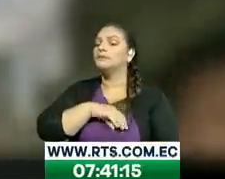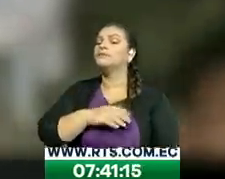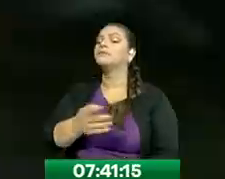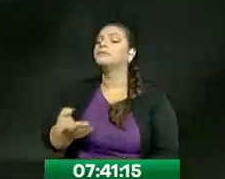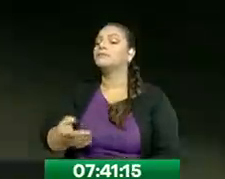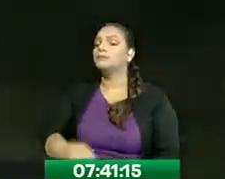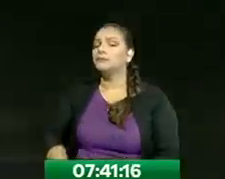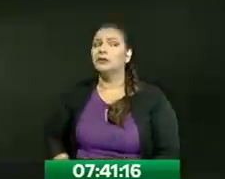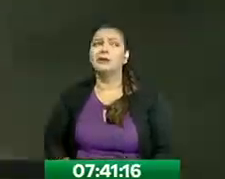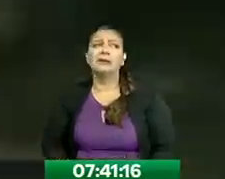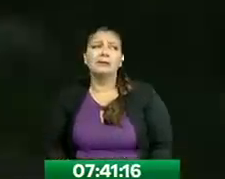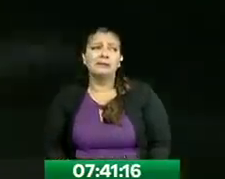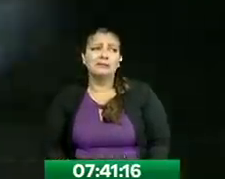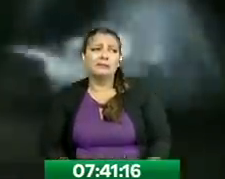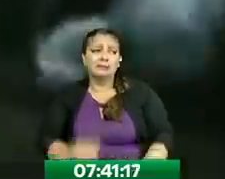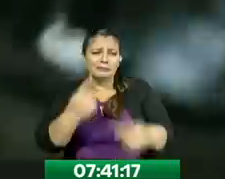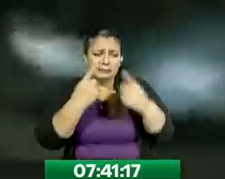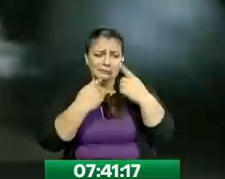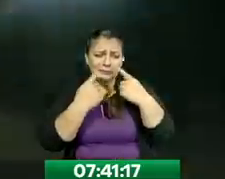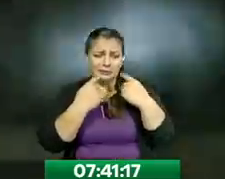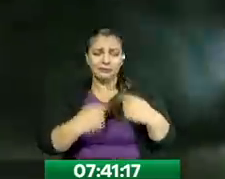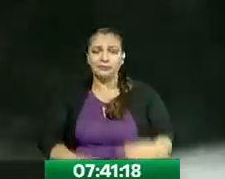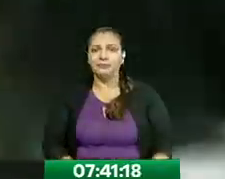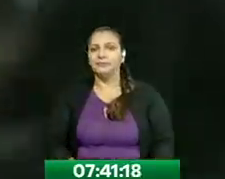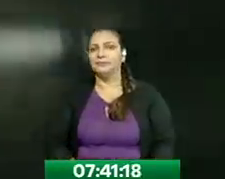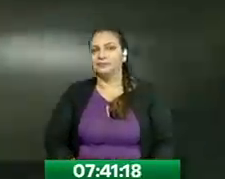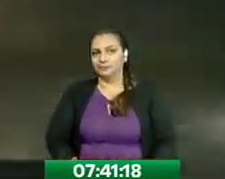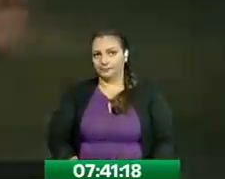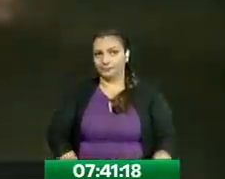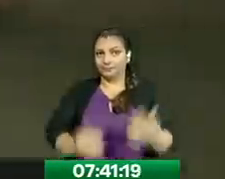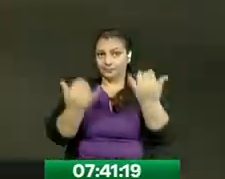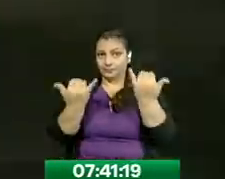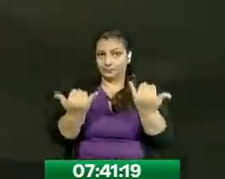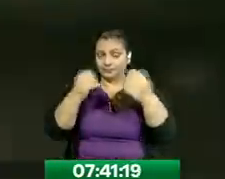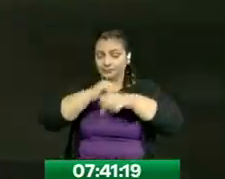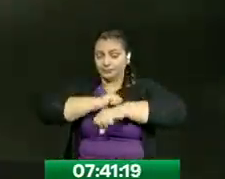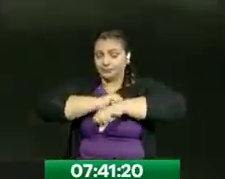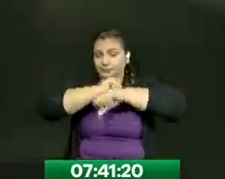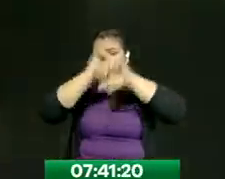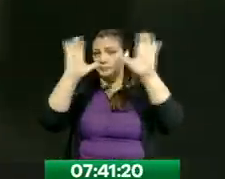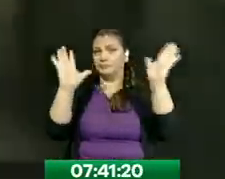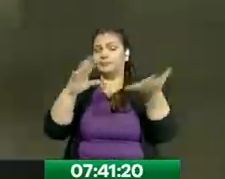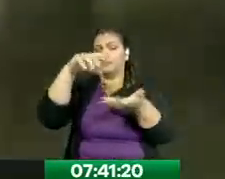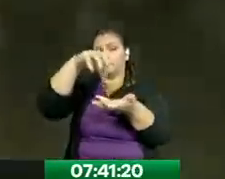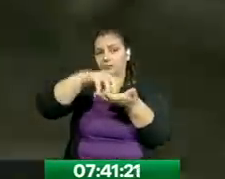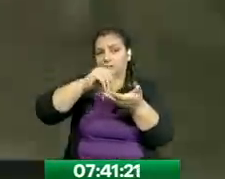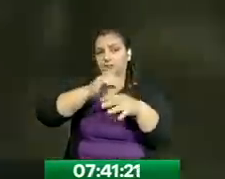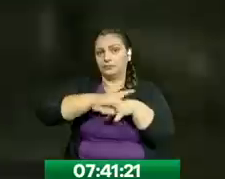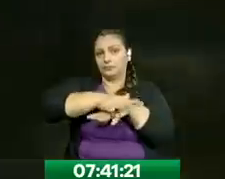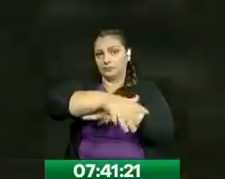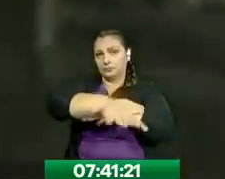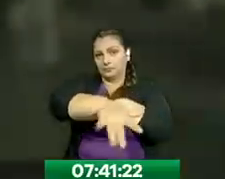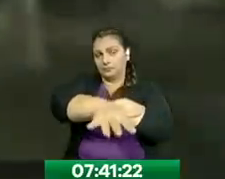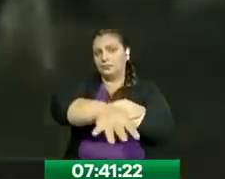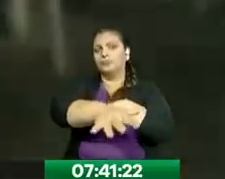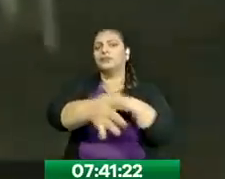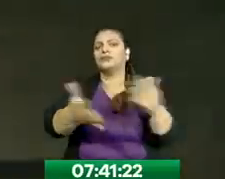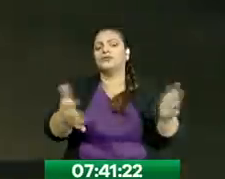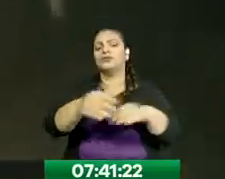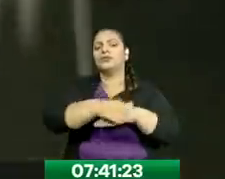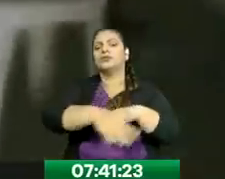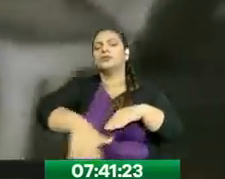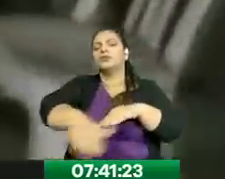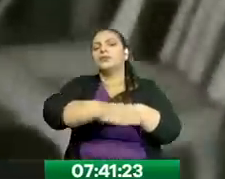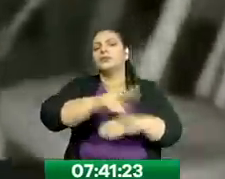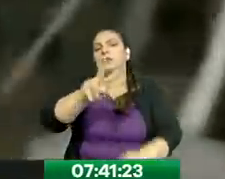el procedimiento se efectuó en la madrugada agentes del orden ingresaron a esta finca ubicada en el cantón valencia provincia de los